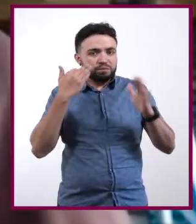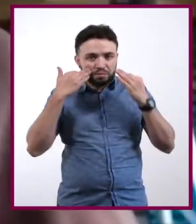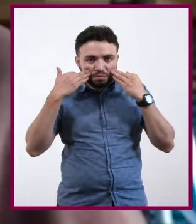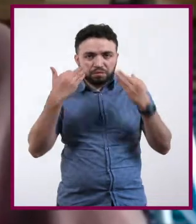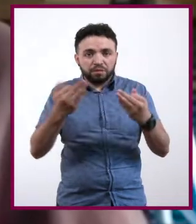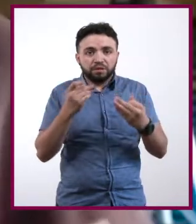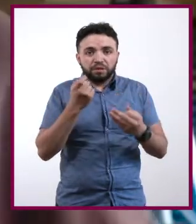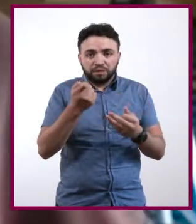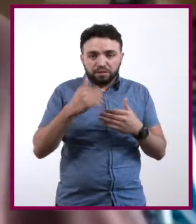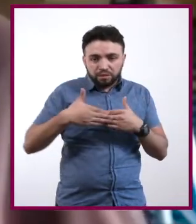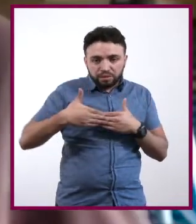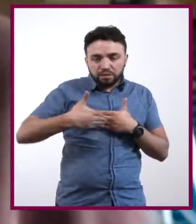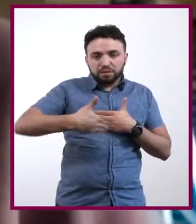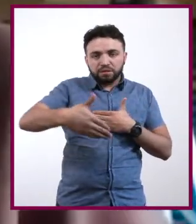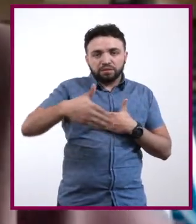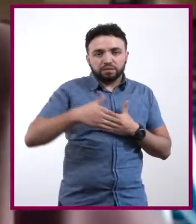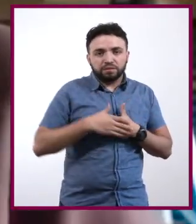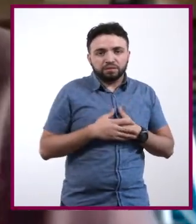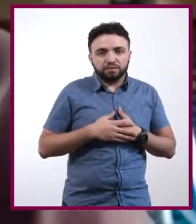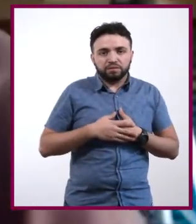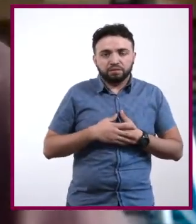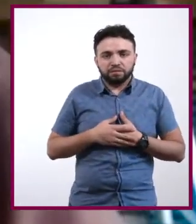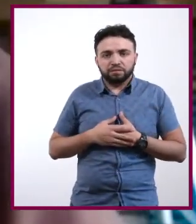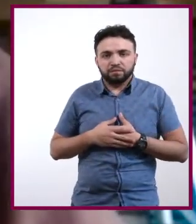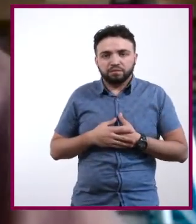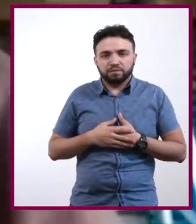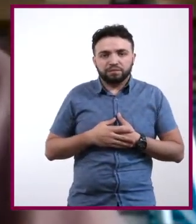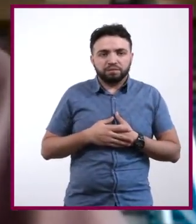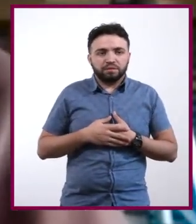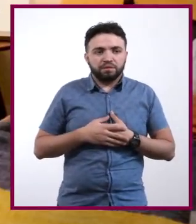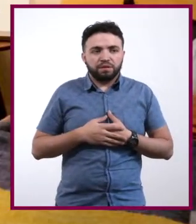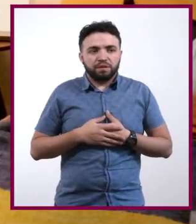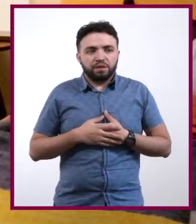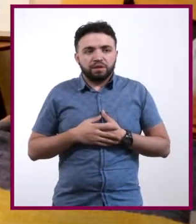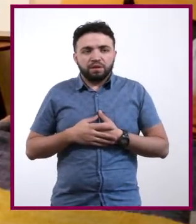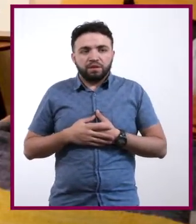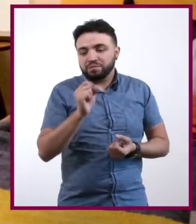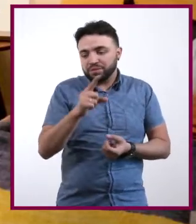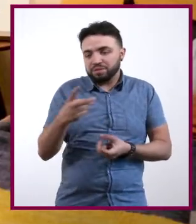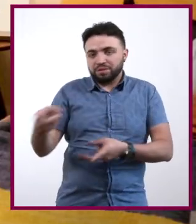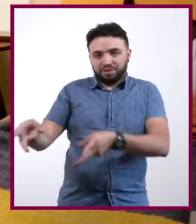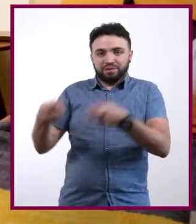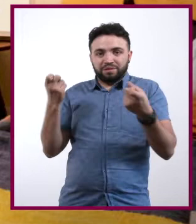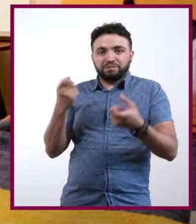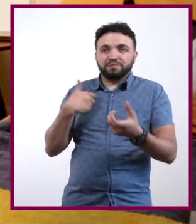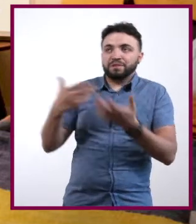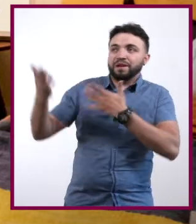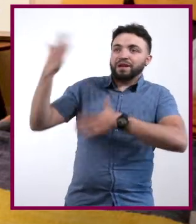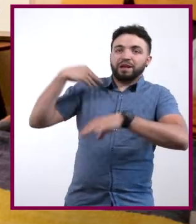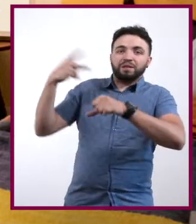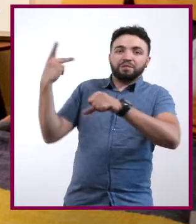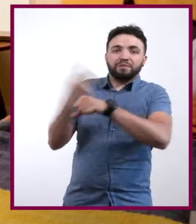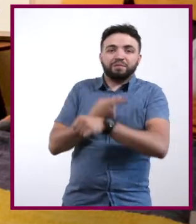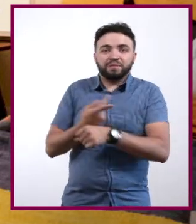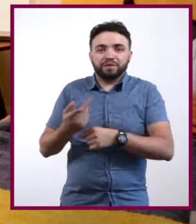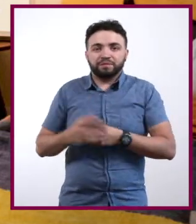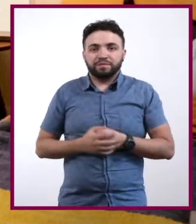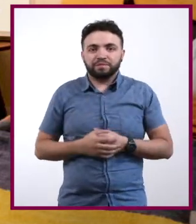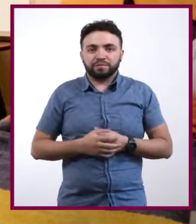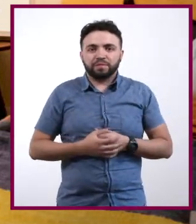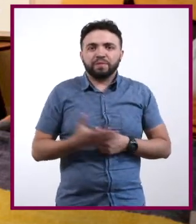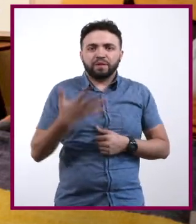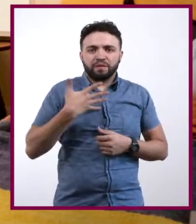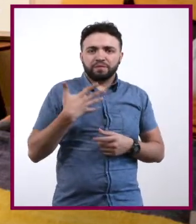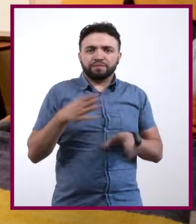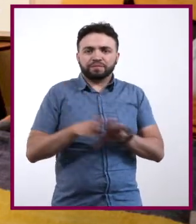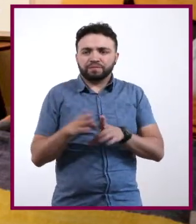de estos seres híbridos. Pero ¿hay diferencia del trato a los perros y de la convivencia